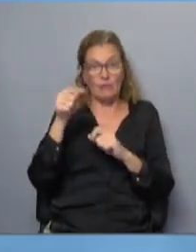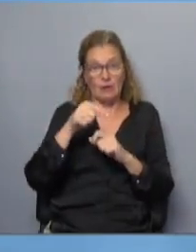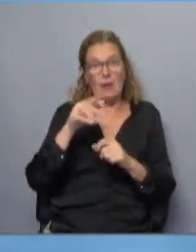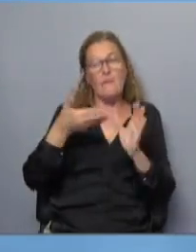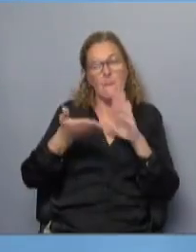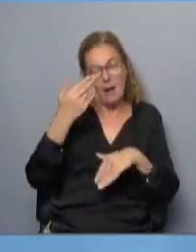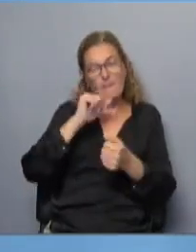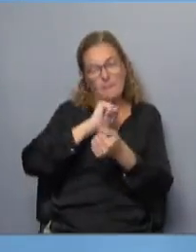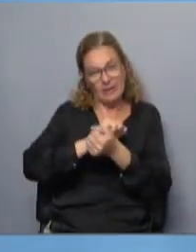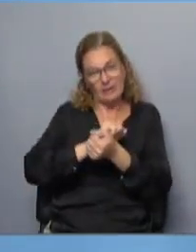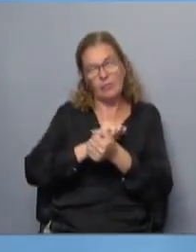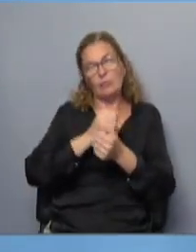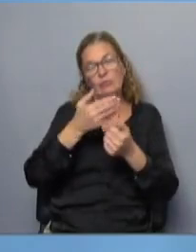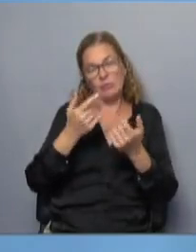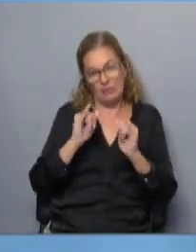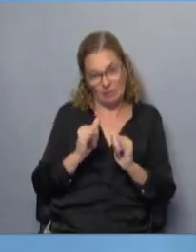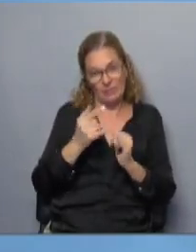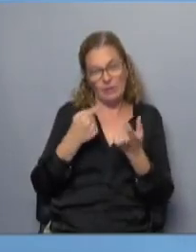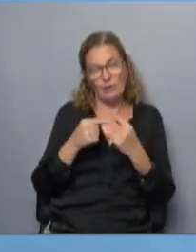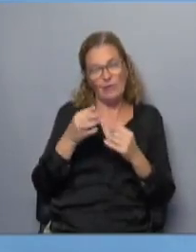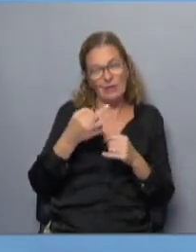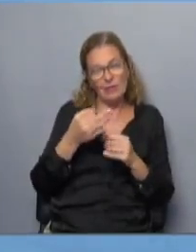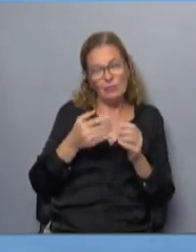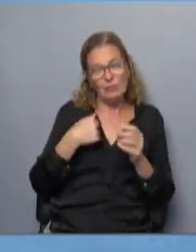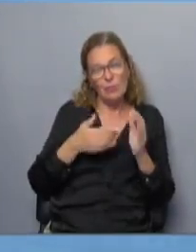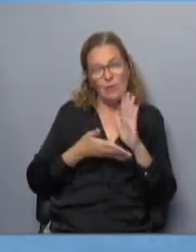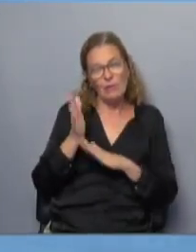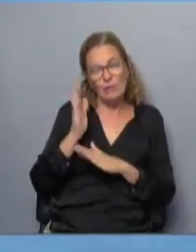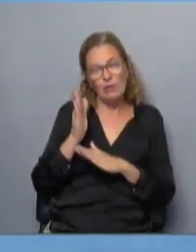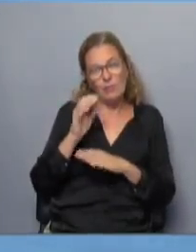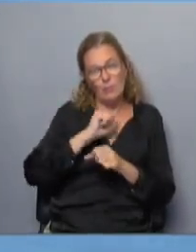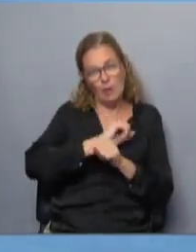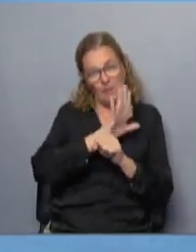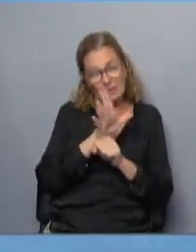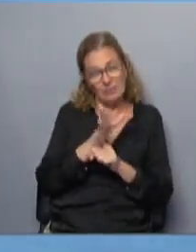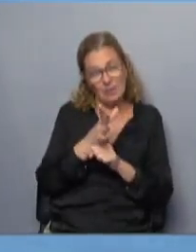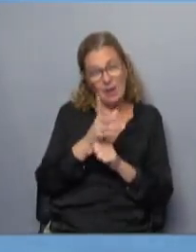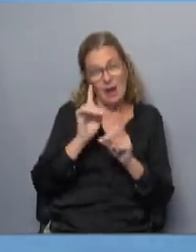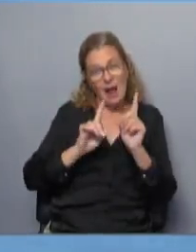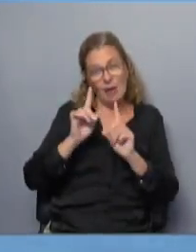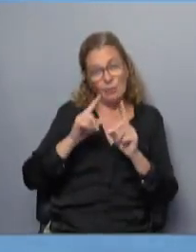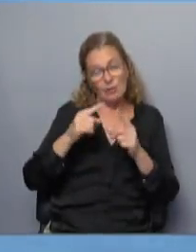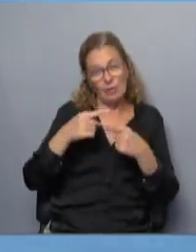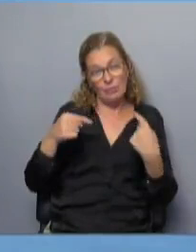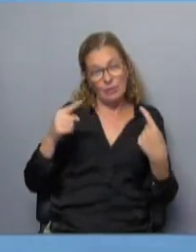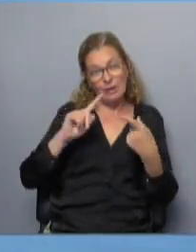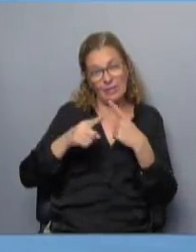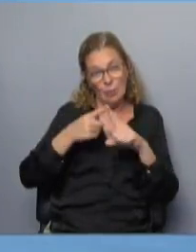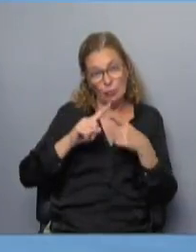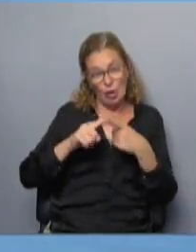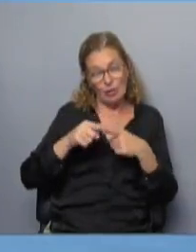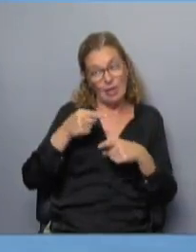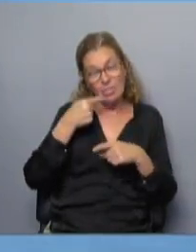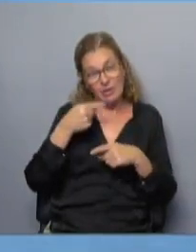preso porque también lo recta pero yo me fui fundamentalmente por la pandemia y algunas cosas de la discusión que di